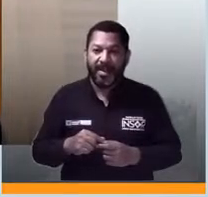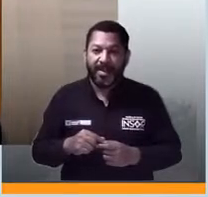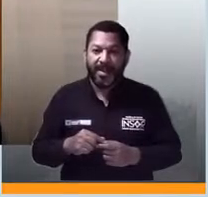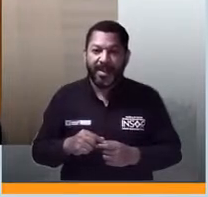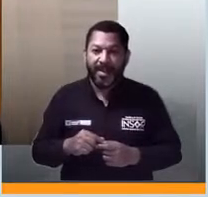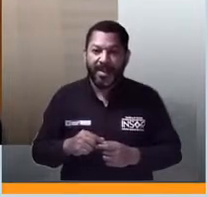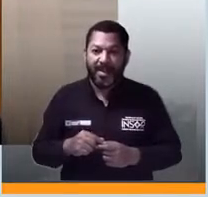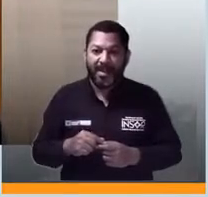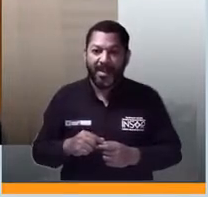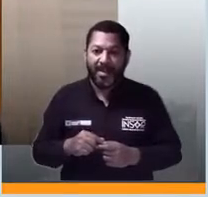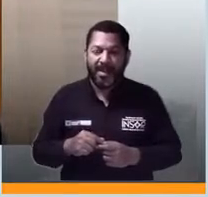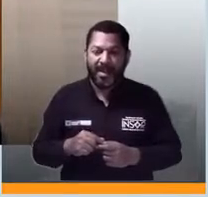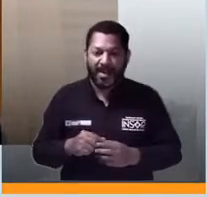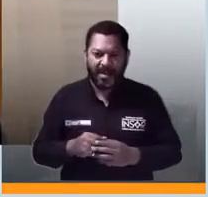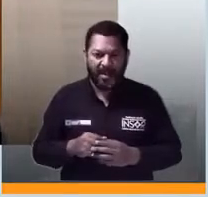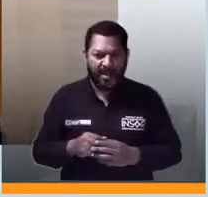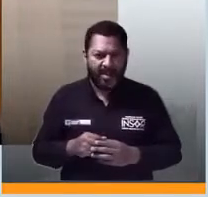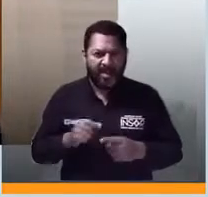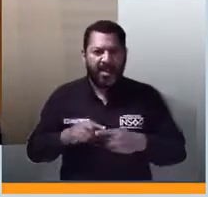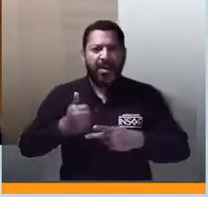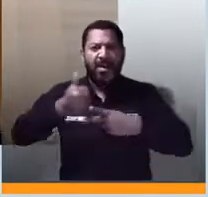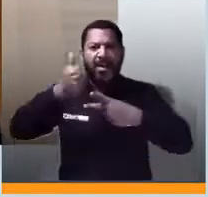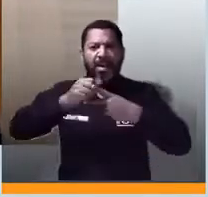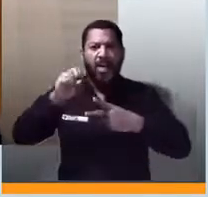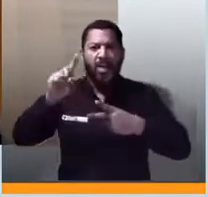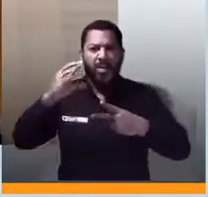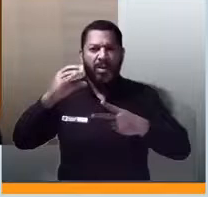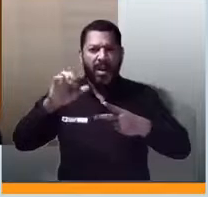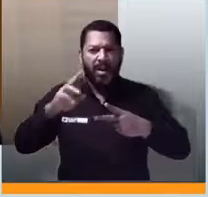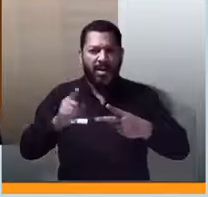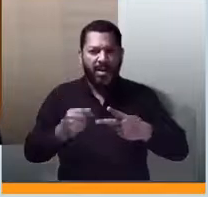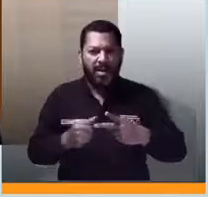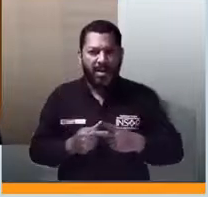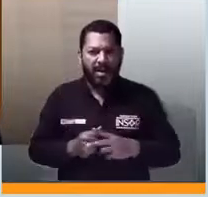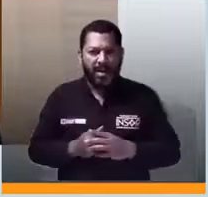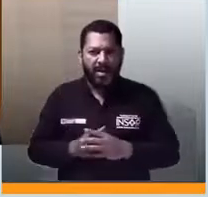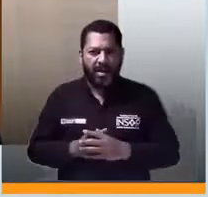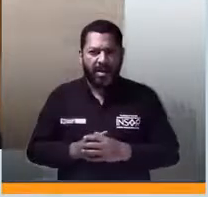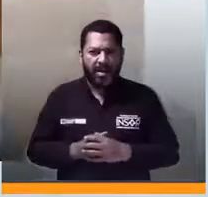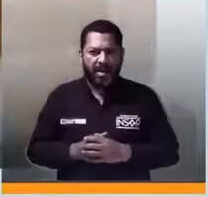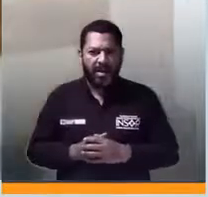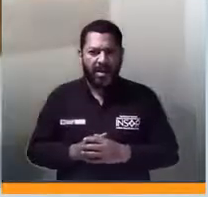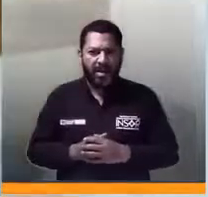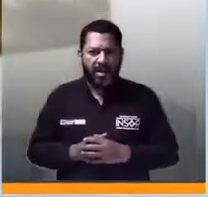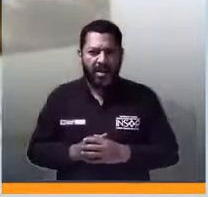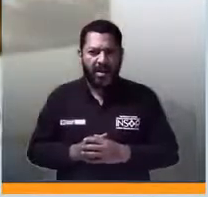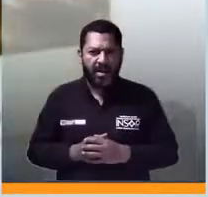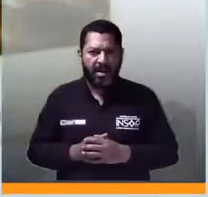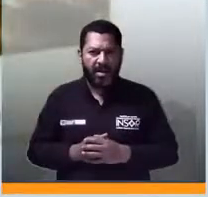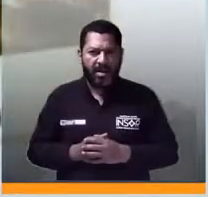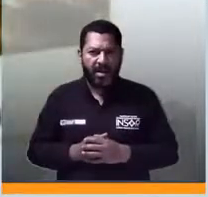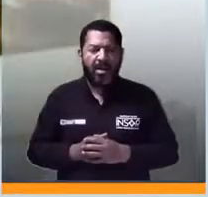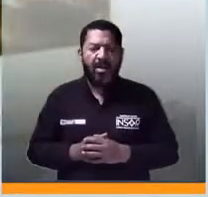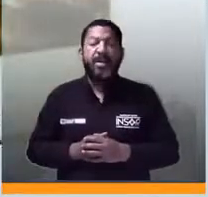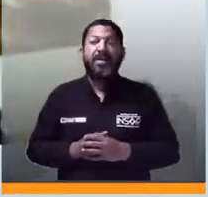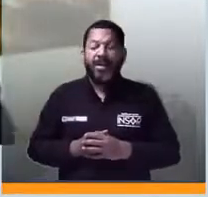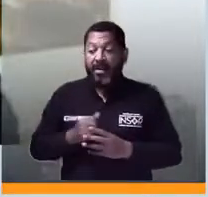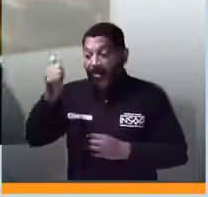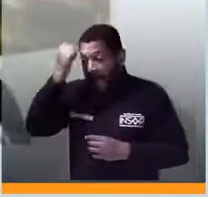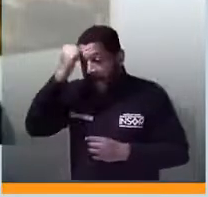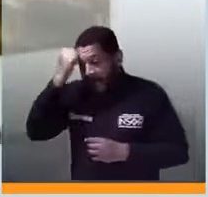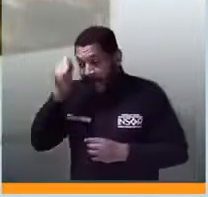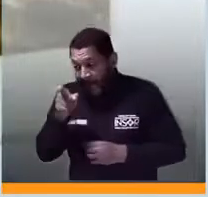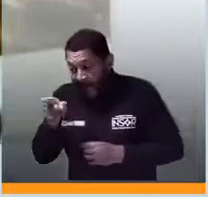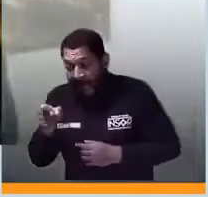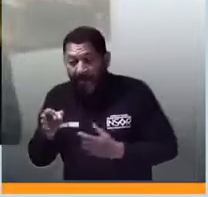categoría. Bueno, rector Oscar, ¿qué quiere? Bueno, pues a los profesores y a los estudiantes, a